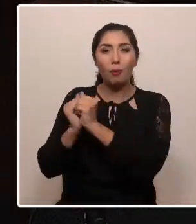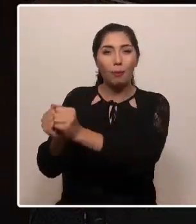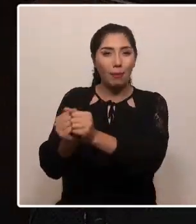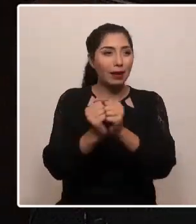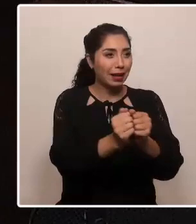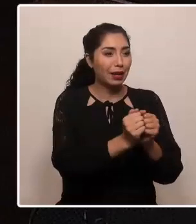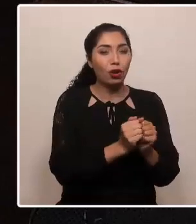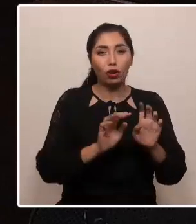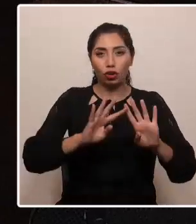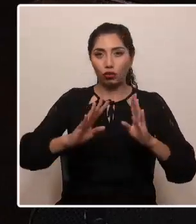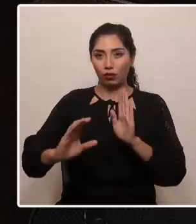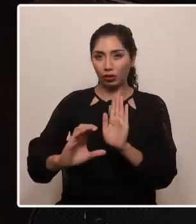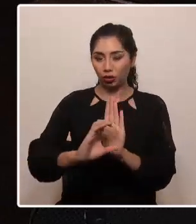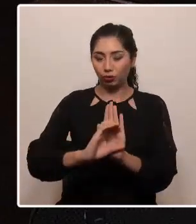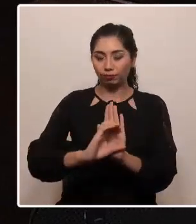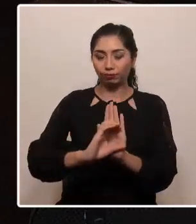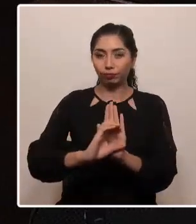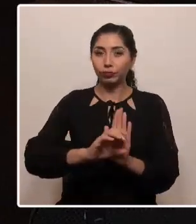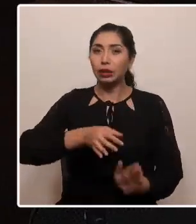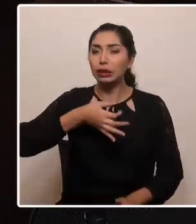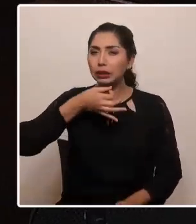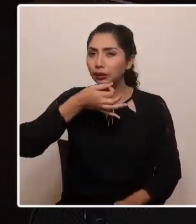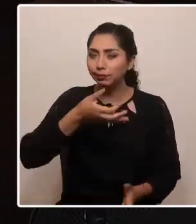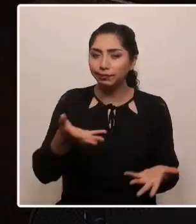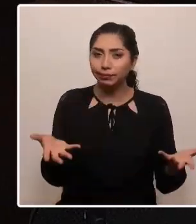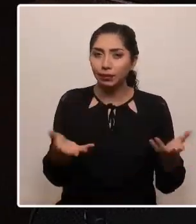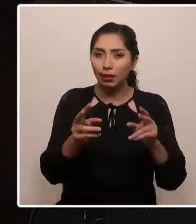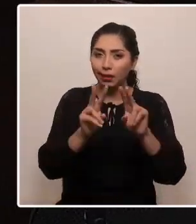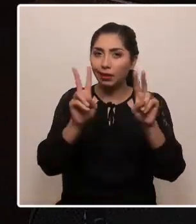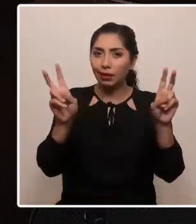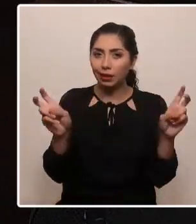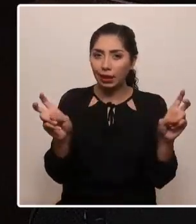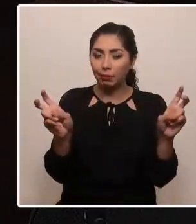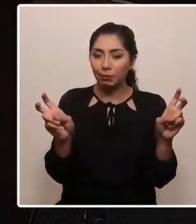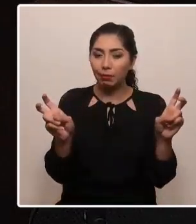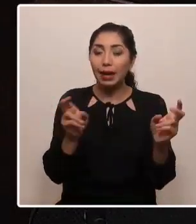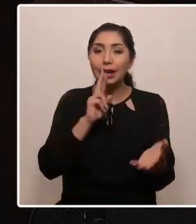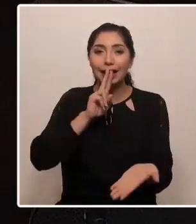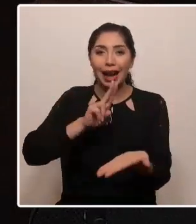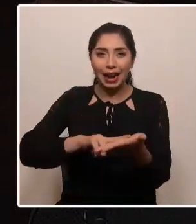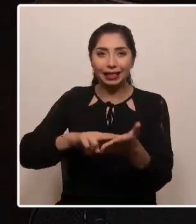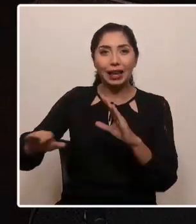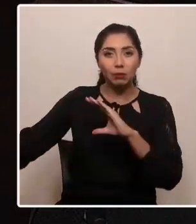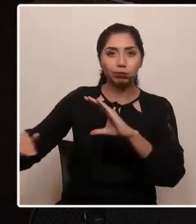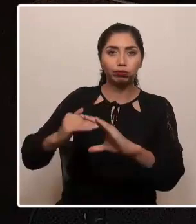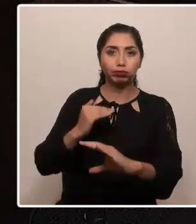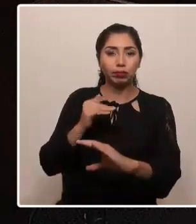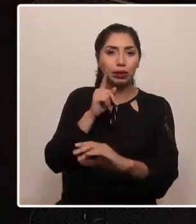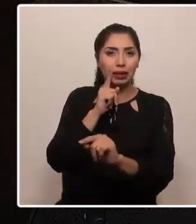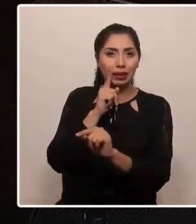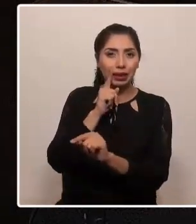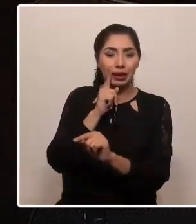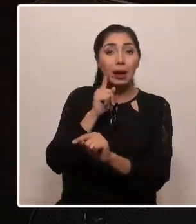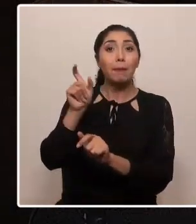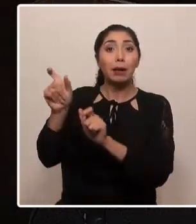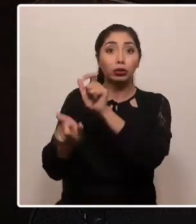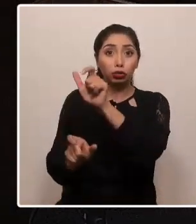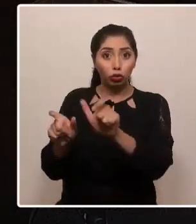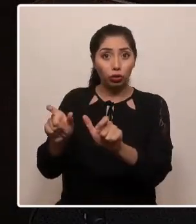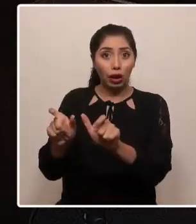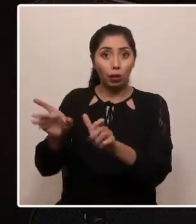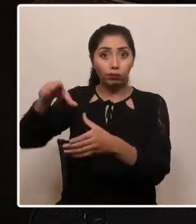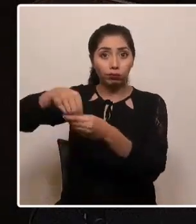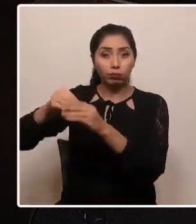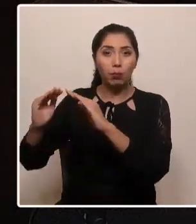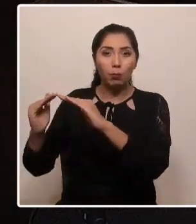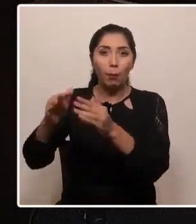la convención. Señalar en relación a la carta recibida por parte de pobladores y pobladoras de